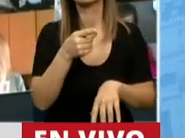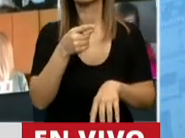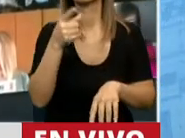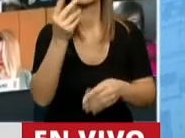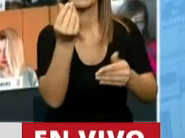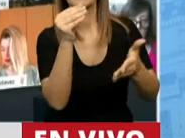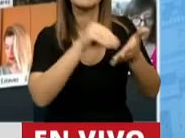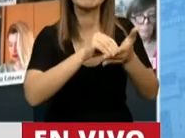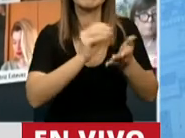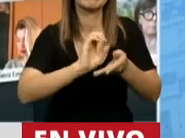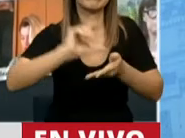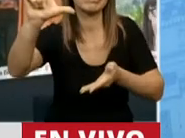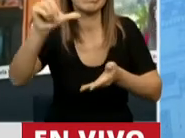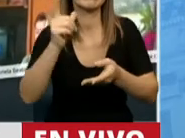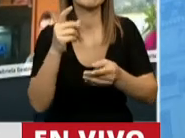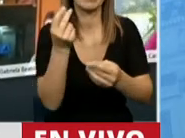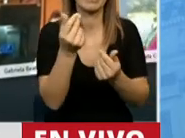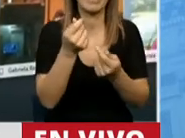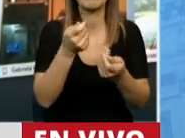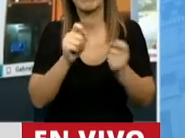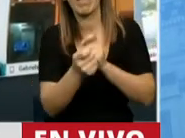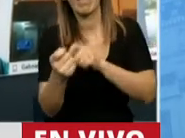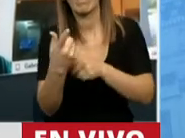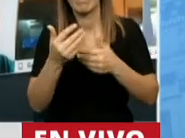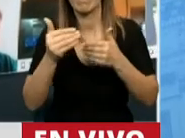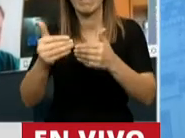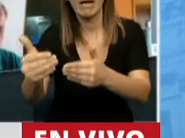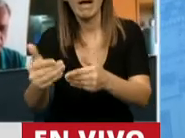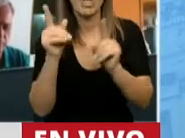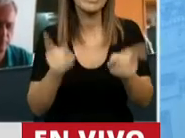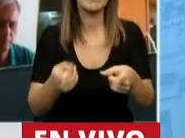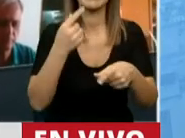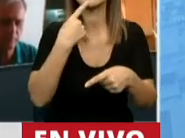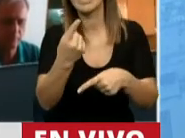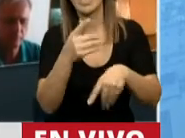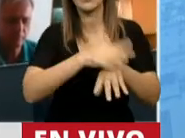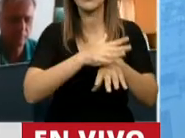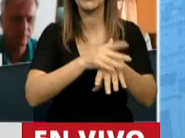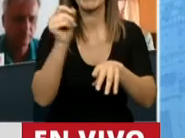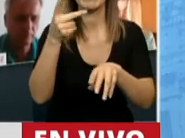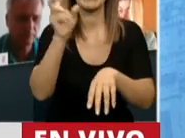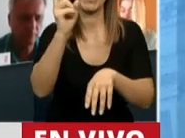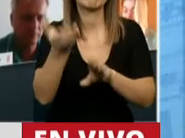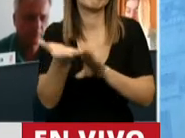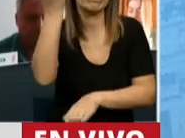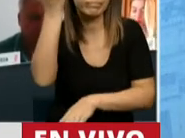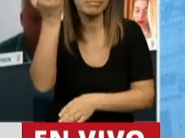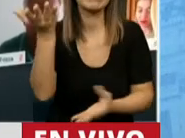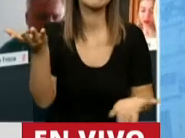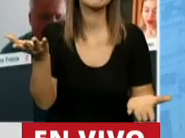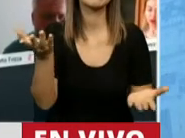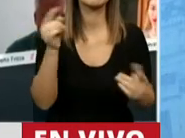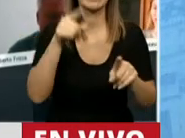tarifas rezagadas, el atraso cambiario, o se le atribuía la culpa a la suba de las tasas internacionales. Se había